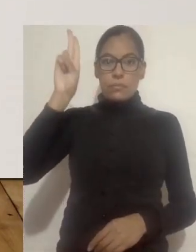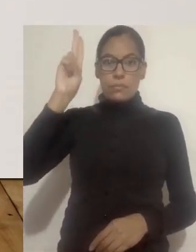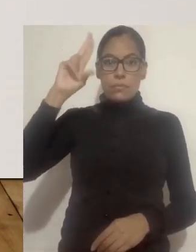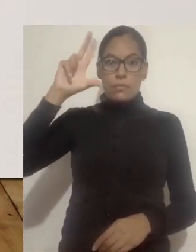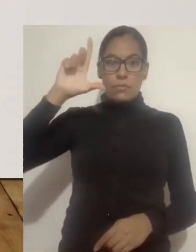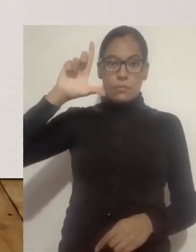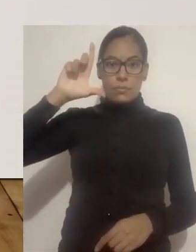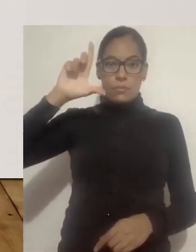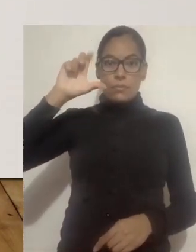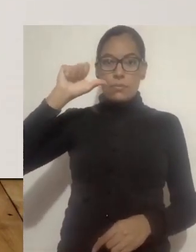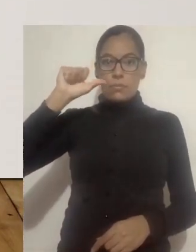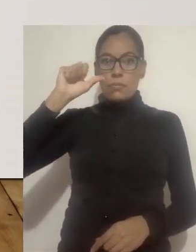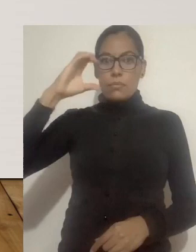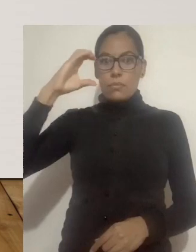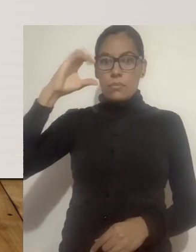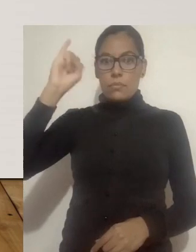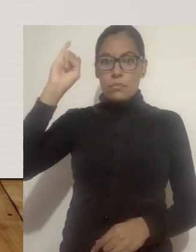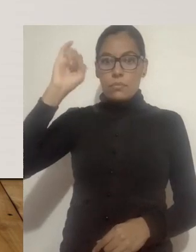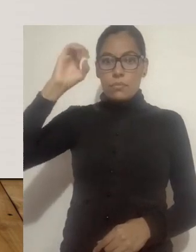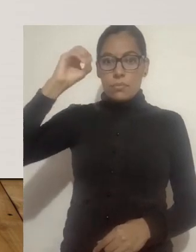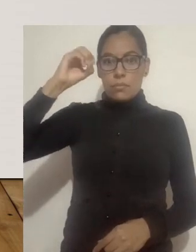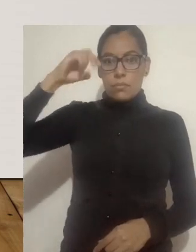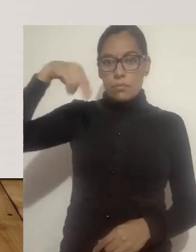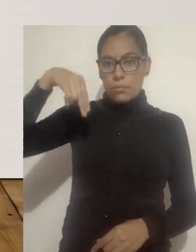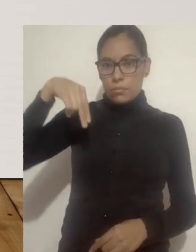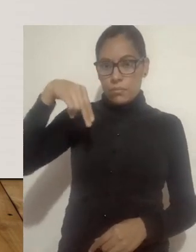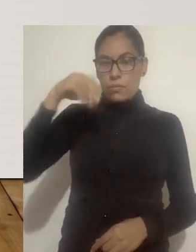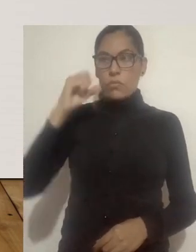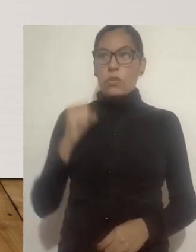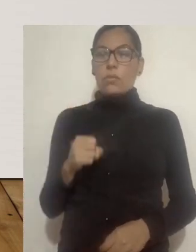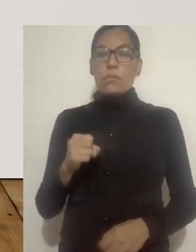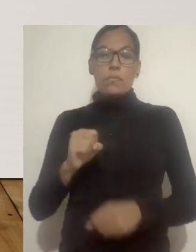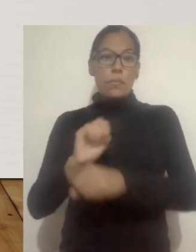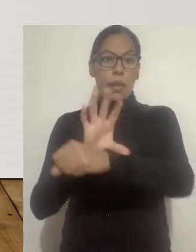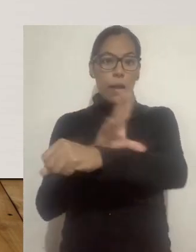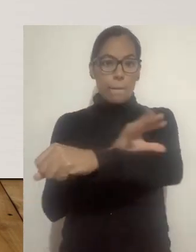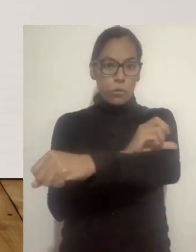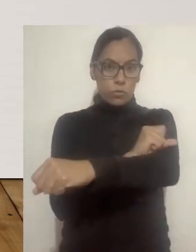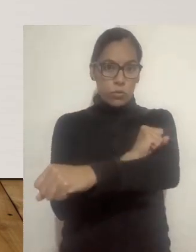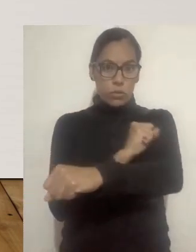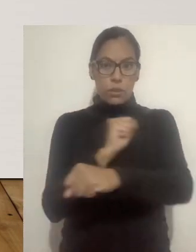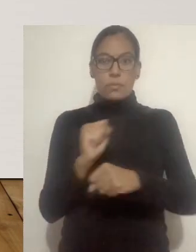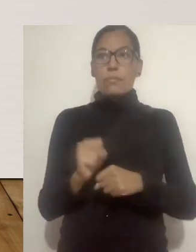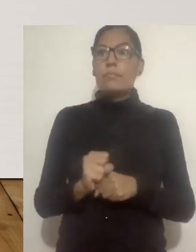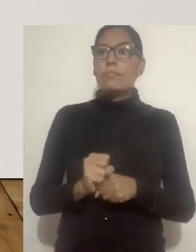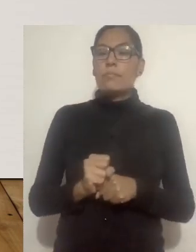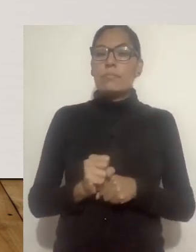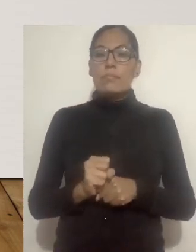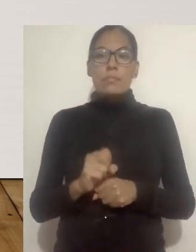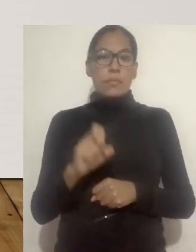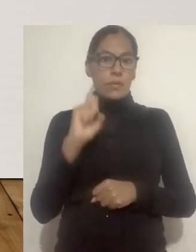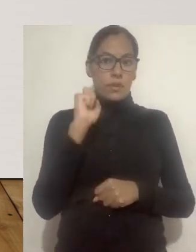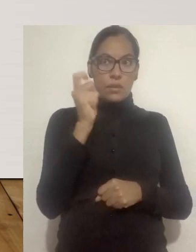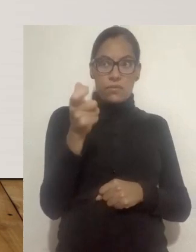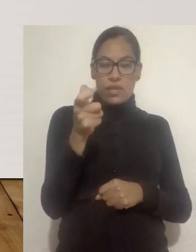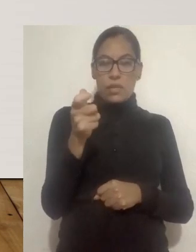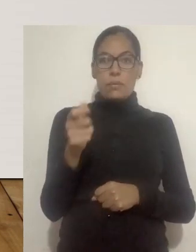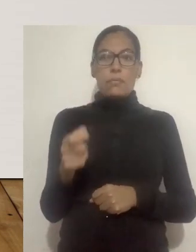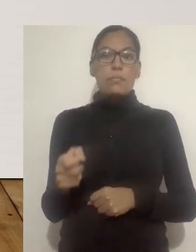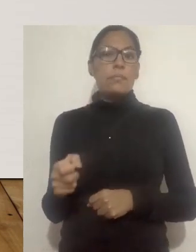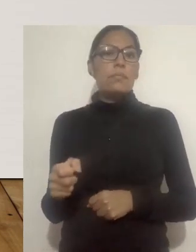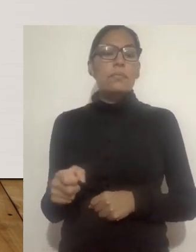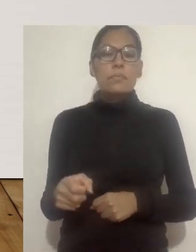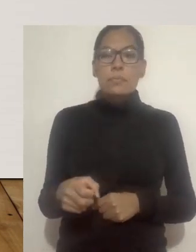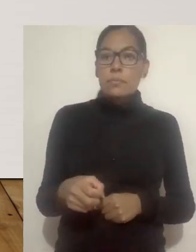Regulación emocional significa el uso adecuado de las emociones. Para poder llegar a este